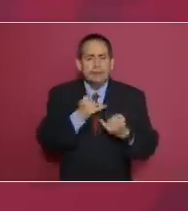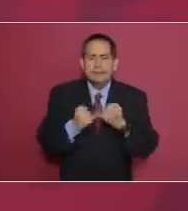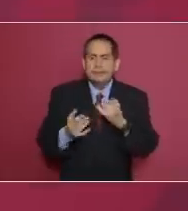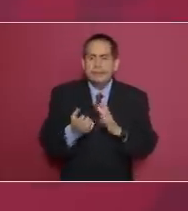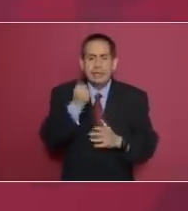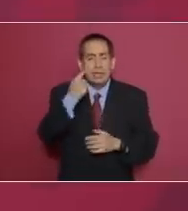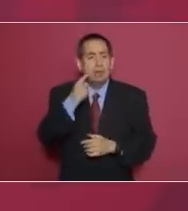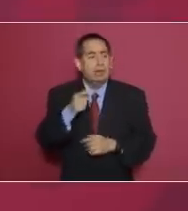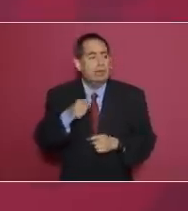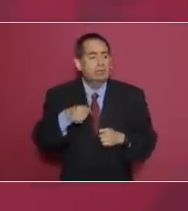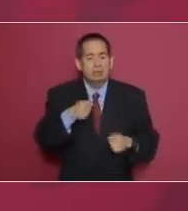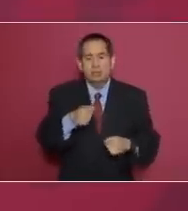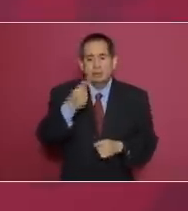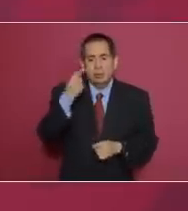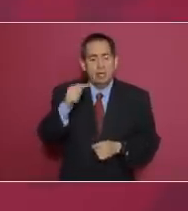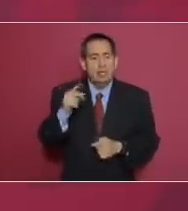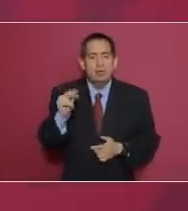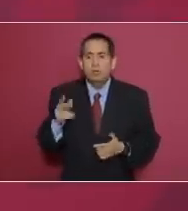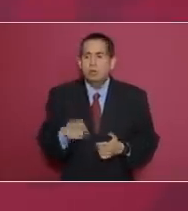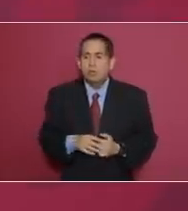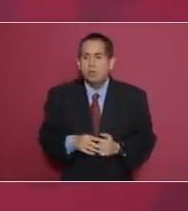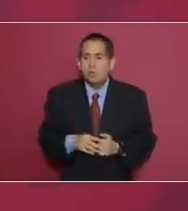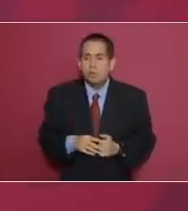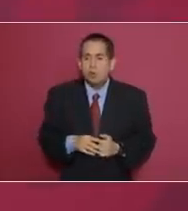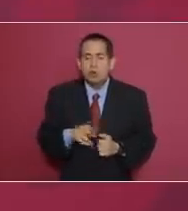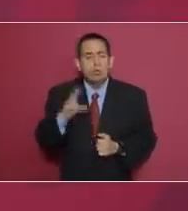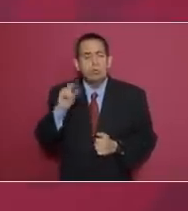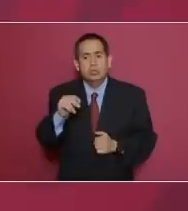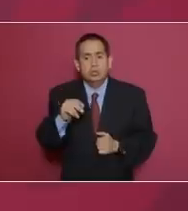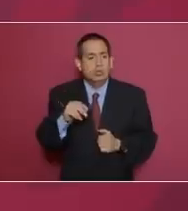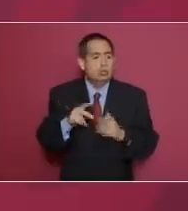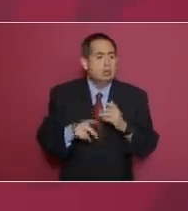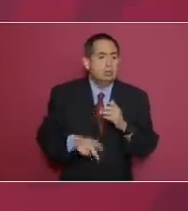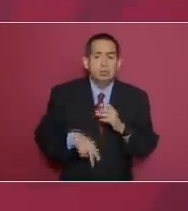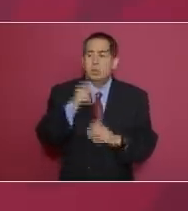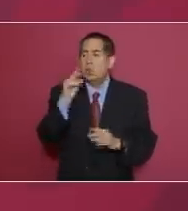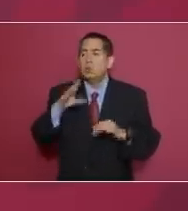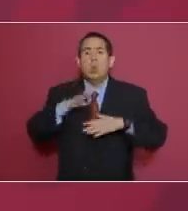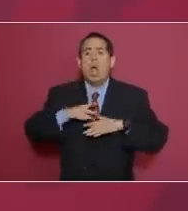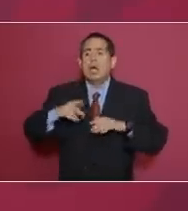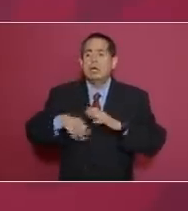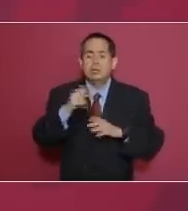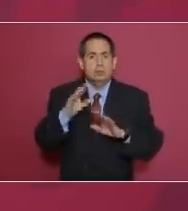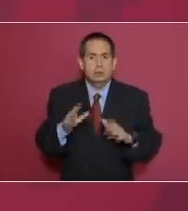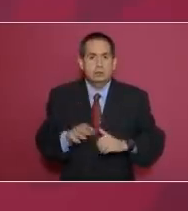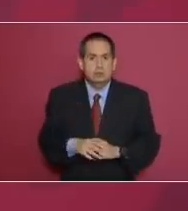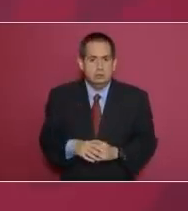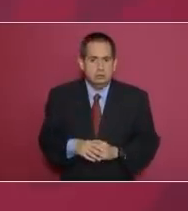para que no se declare desierta,